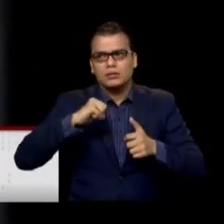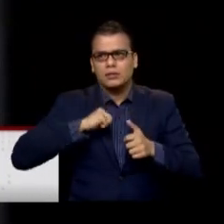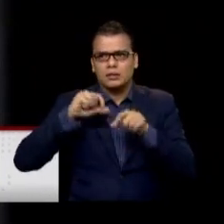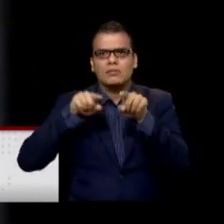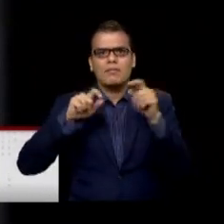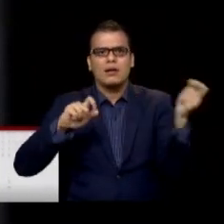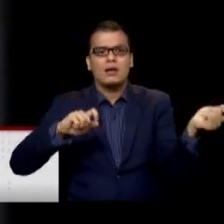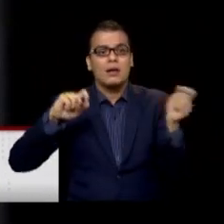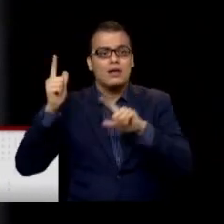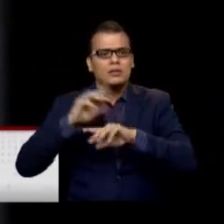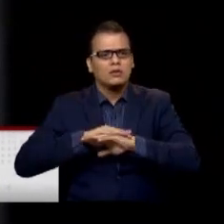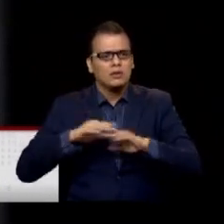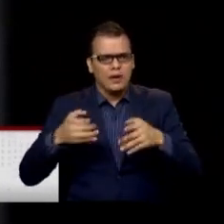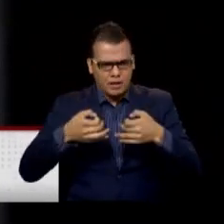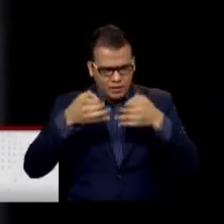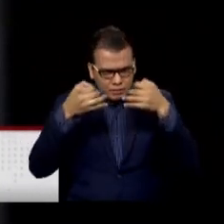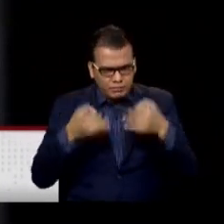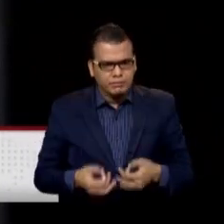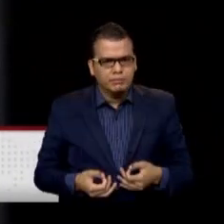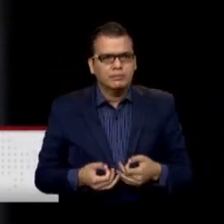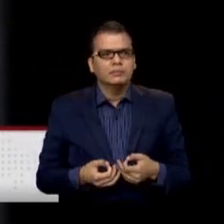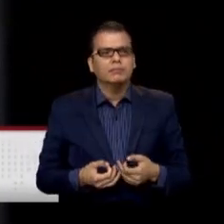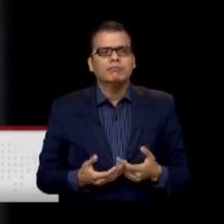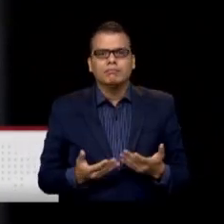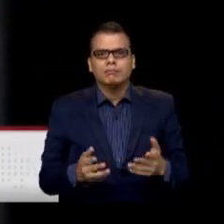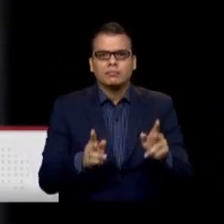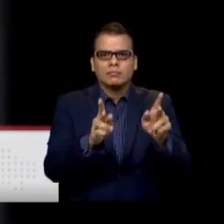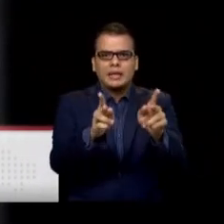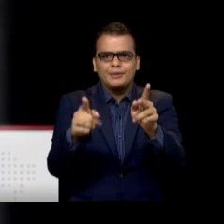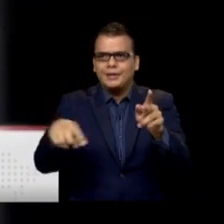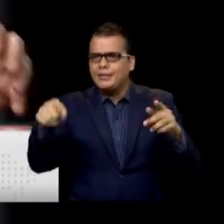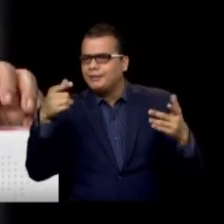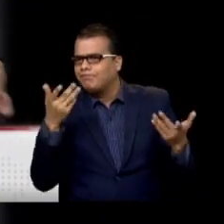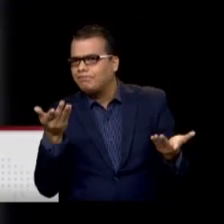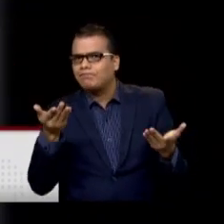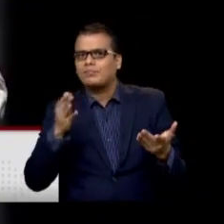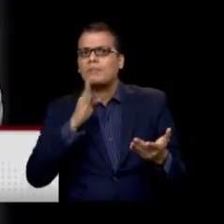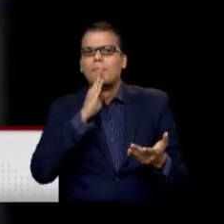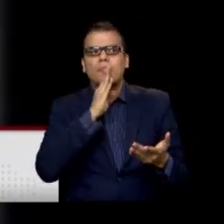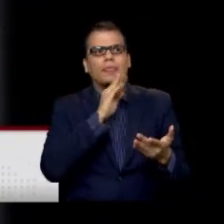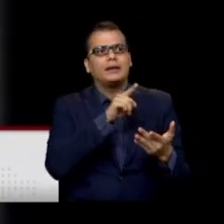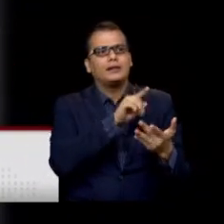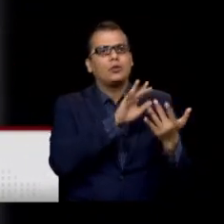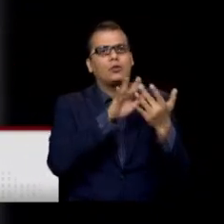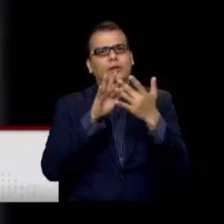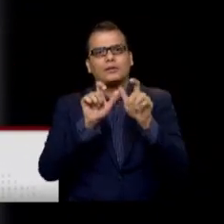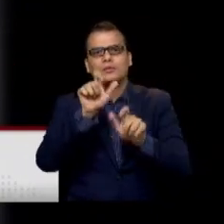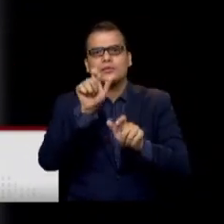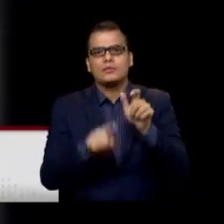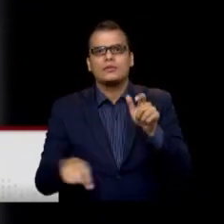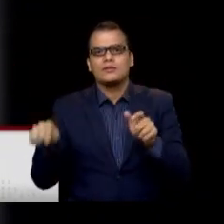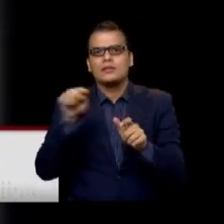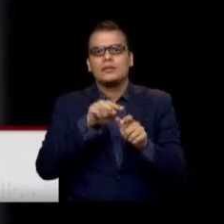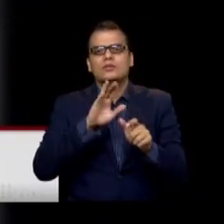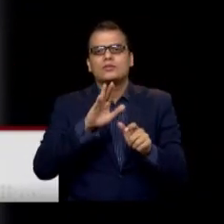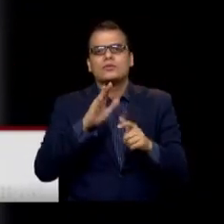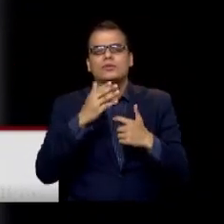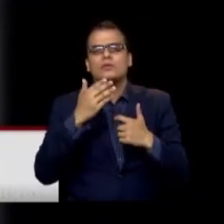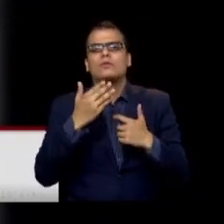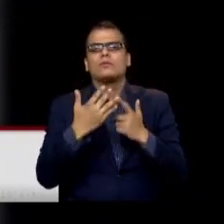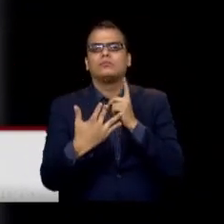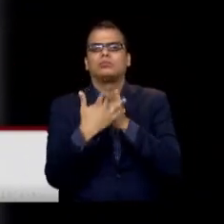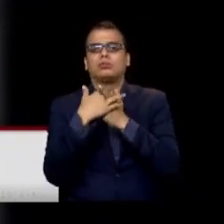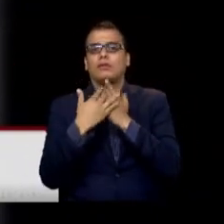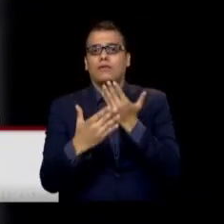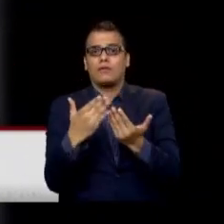pero vamos a hacerlas especialmente en el manejo del recurso humano para saber quiénes han estado o no en contacto en el recurso humano de salud y para